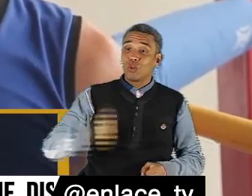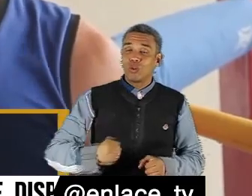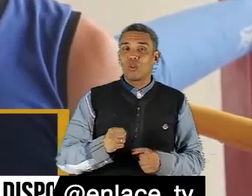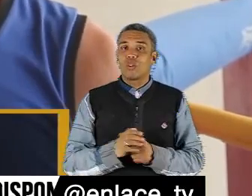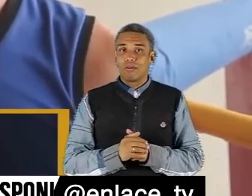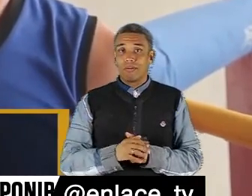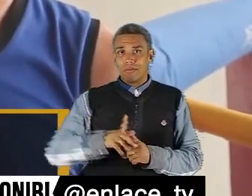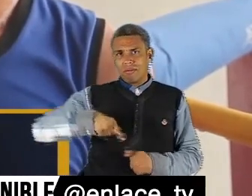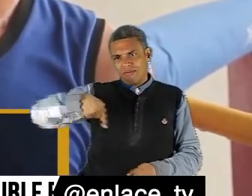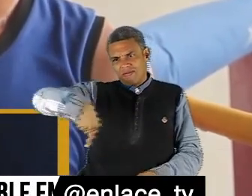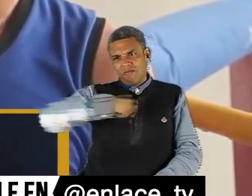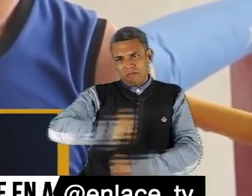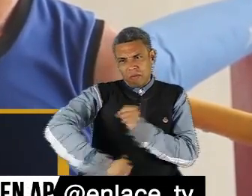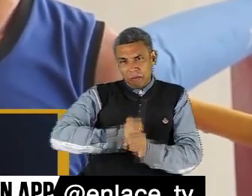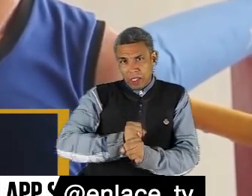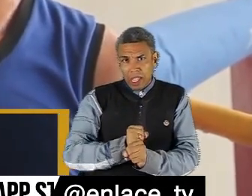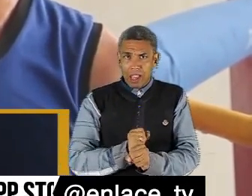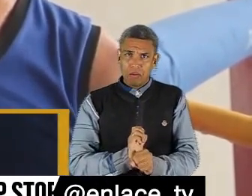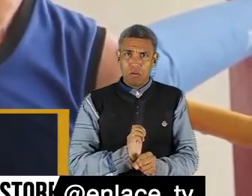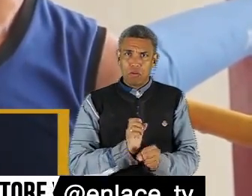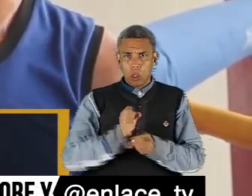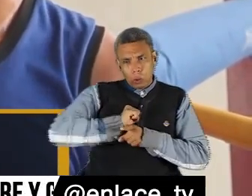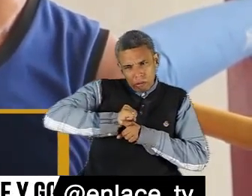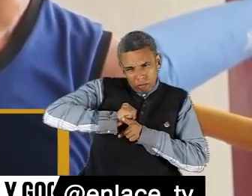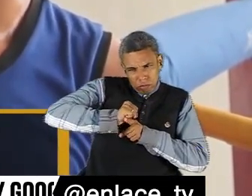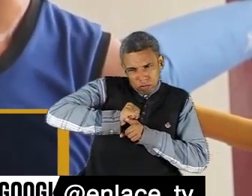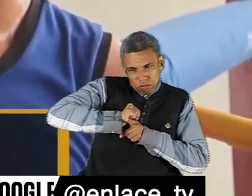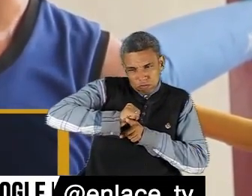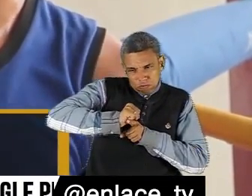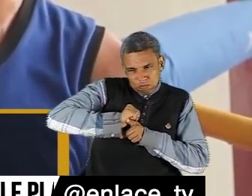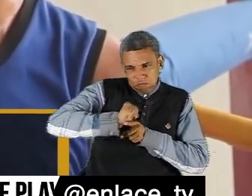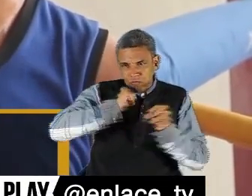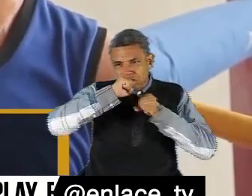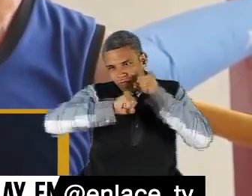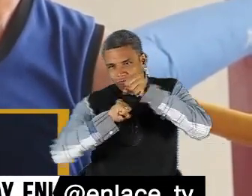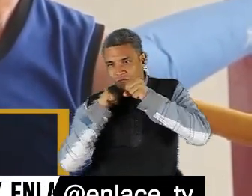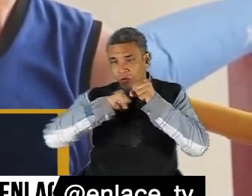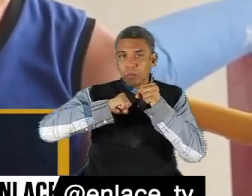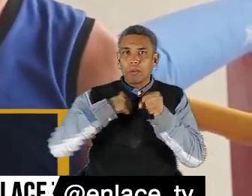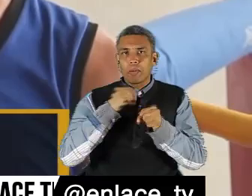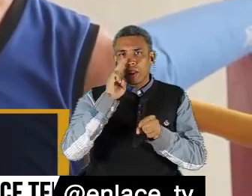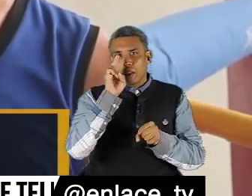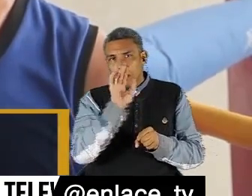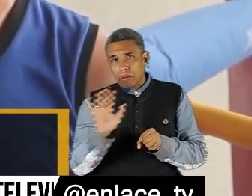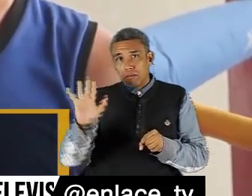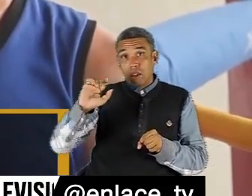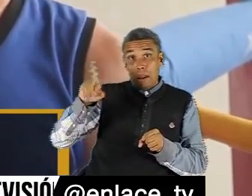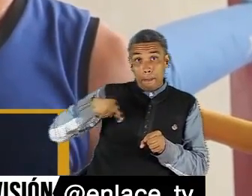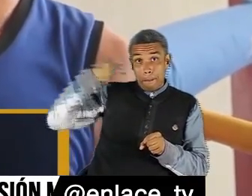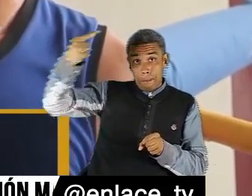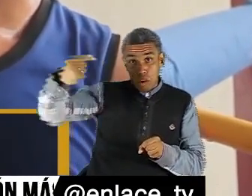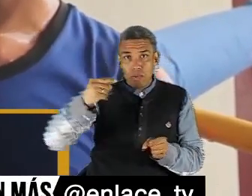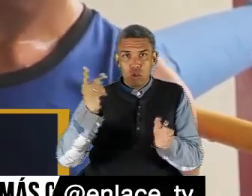Este año me preparo para un torneo de, un torneo de nacionales el año que venga.